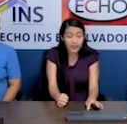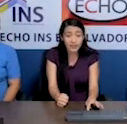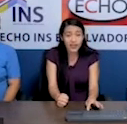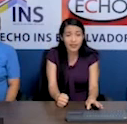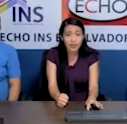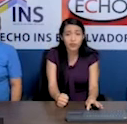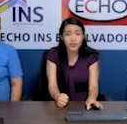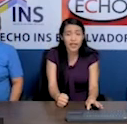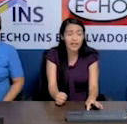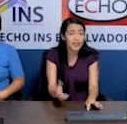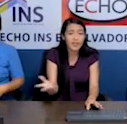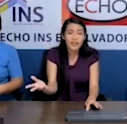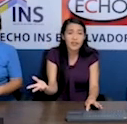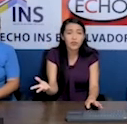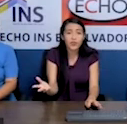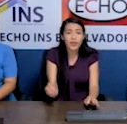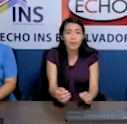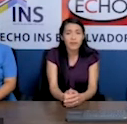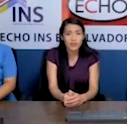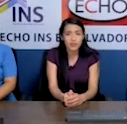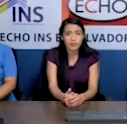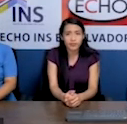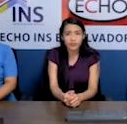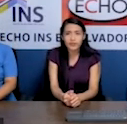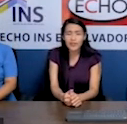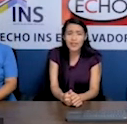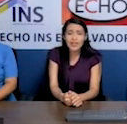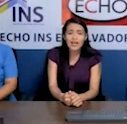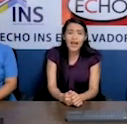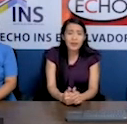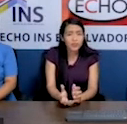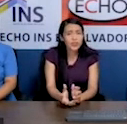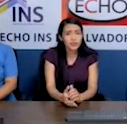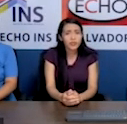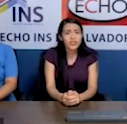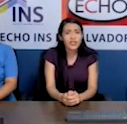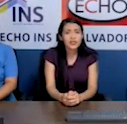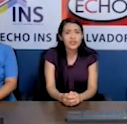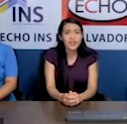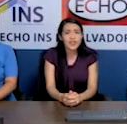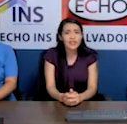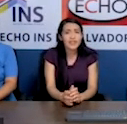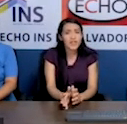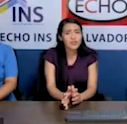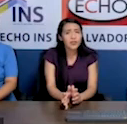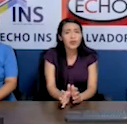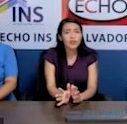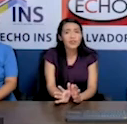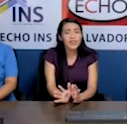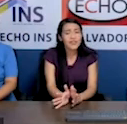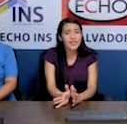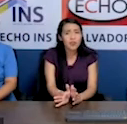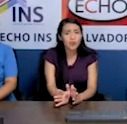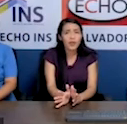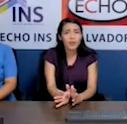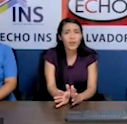y poder desatarse un final que no era previsto. Hay muchos estudios ya que nos dicen que se ha visto que cuando